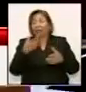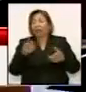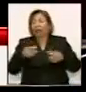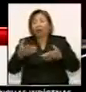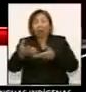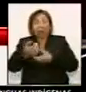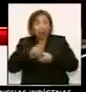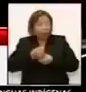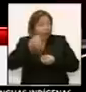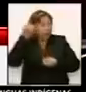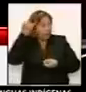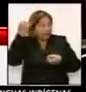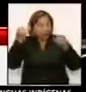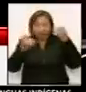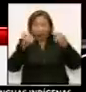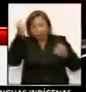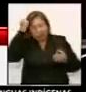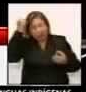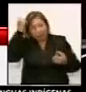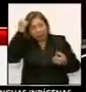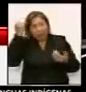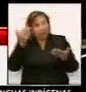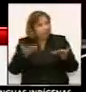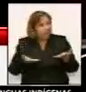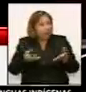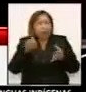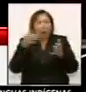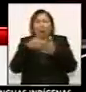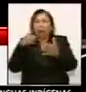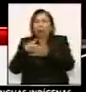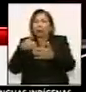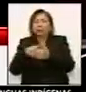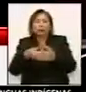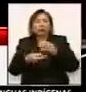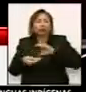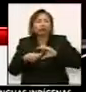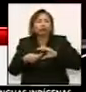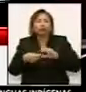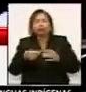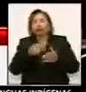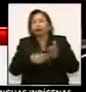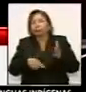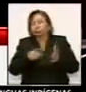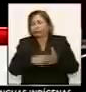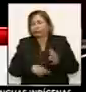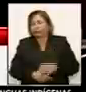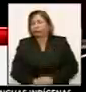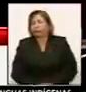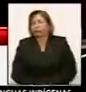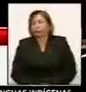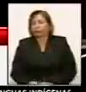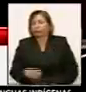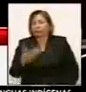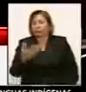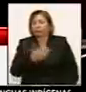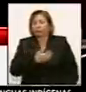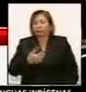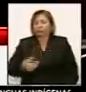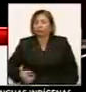no recogen las ideas torpes o tontas que tienen, hay obstrucción, o hay corrupción, o hay negacionismo.